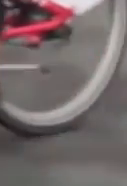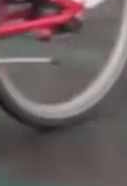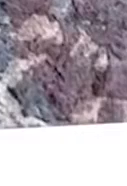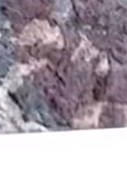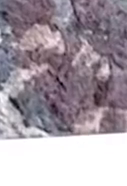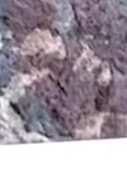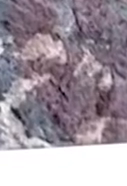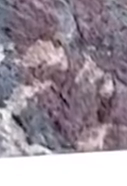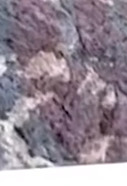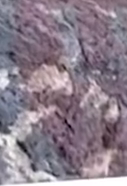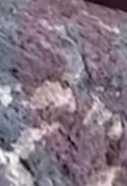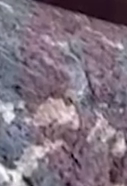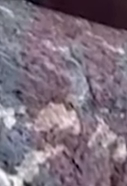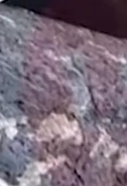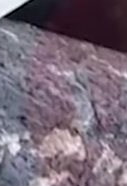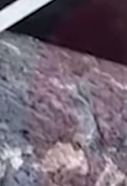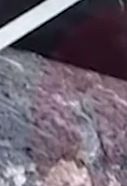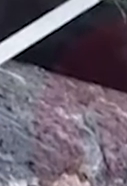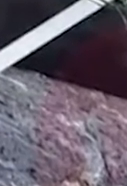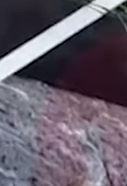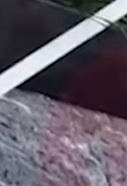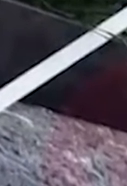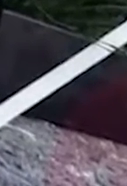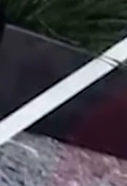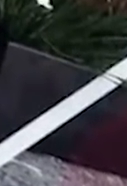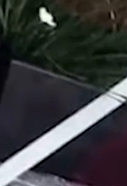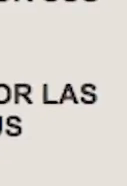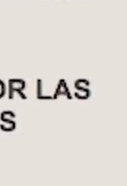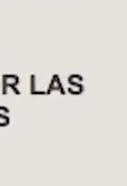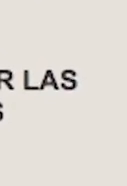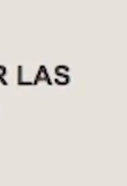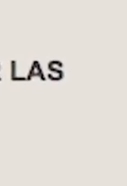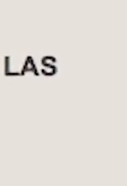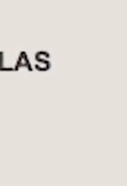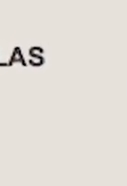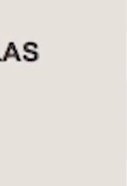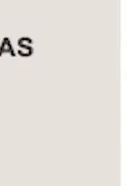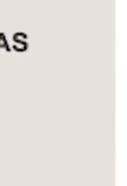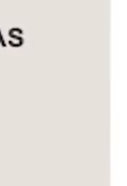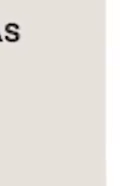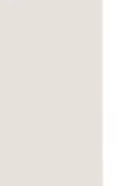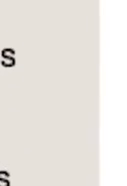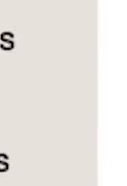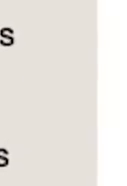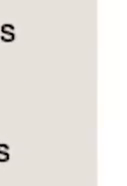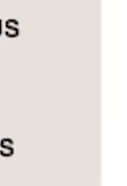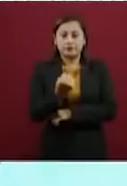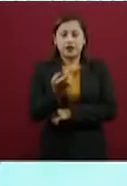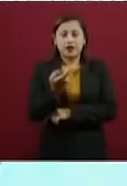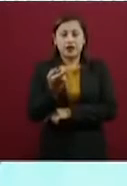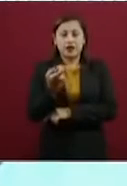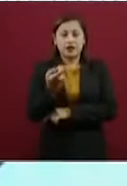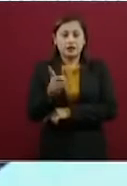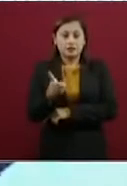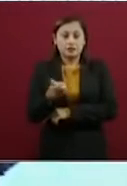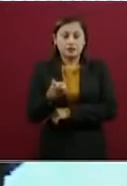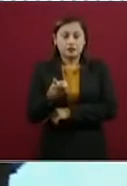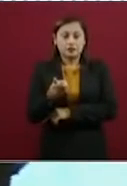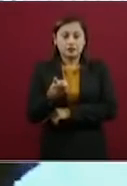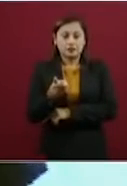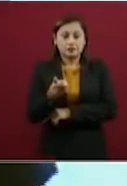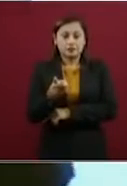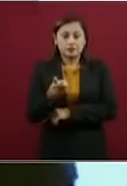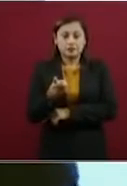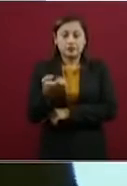diario de asesinatos junto con los datos del Secretariado Ejecutivo del Sistema Nacional de Seguridad Pública. El 12 de abril,